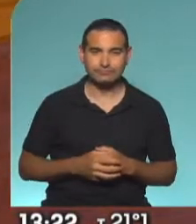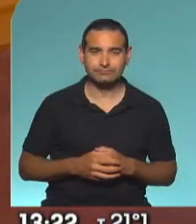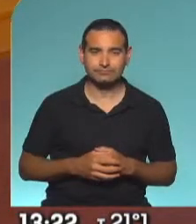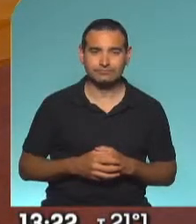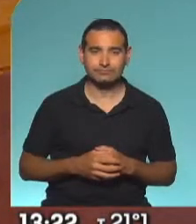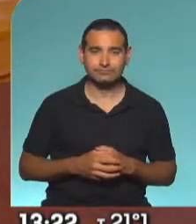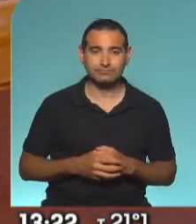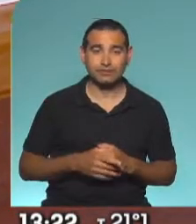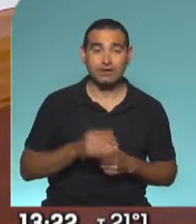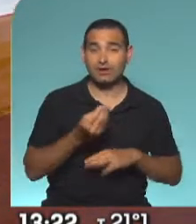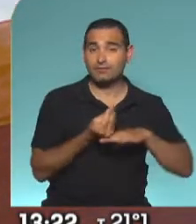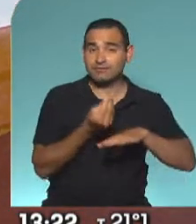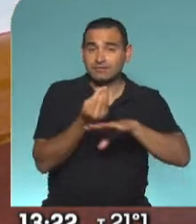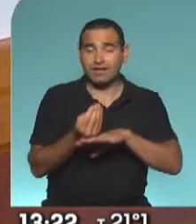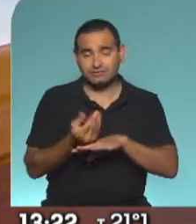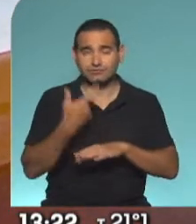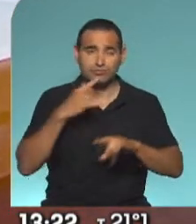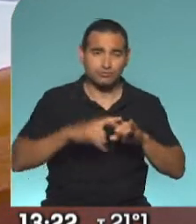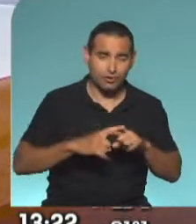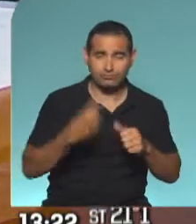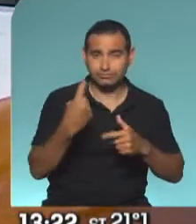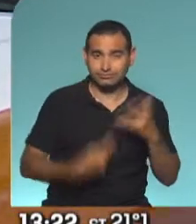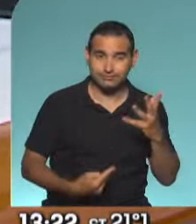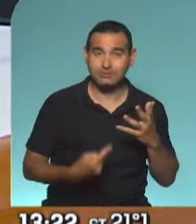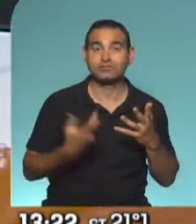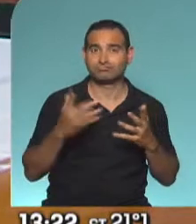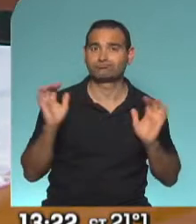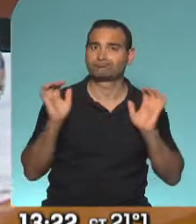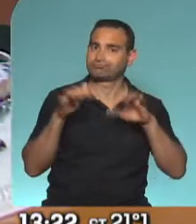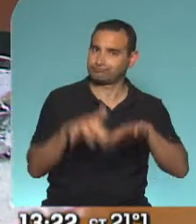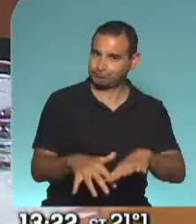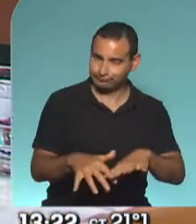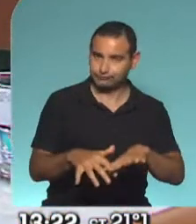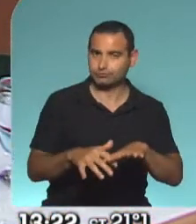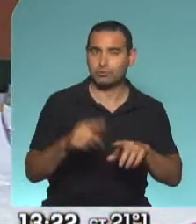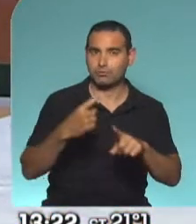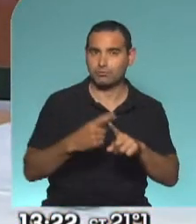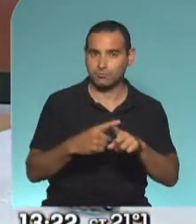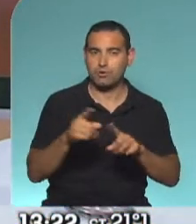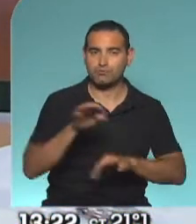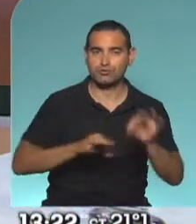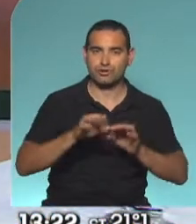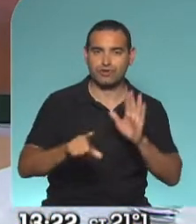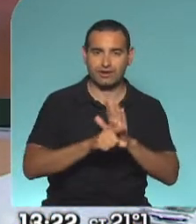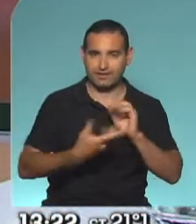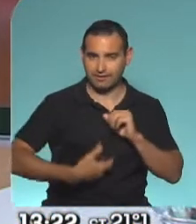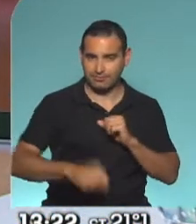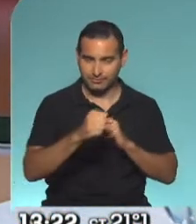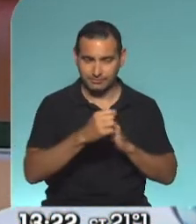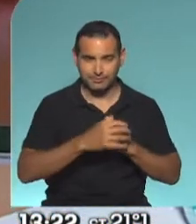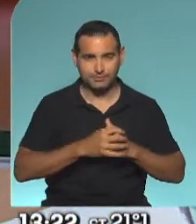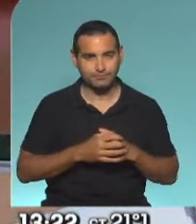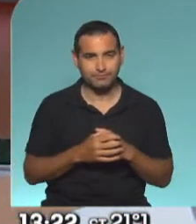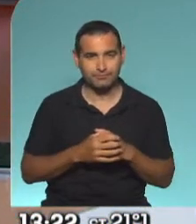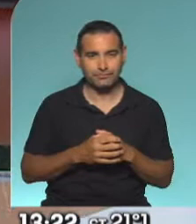y con distintos representantes del arte, la cultura y los espectáculos que se manifestaron respecto a este proyecto de ley de interrupción voluntaria del embarazo, entre otros,